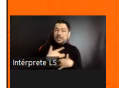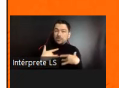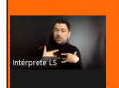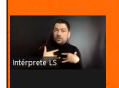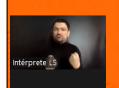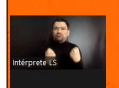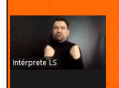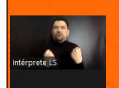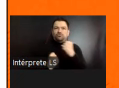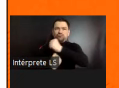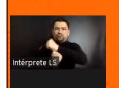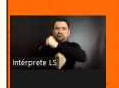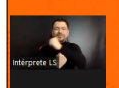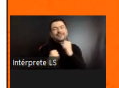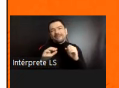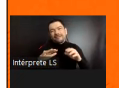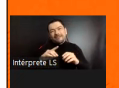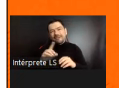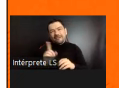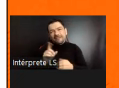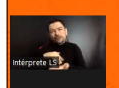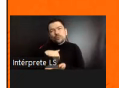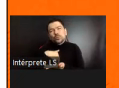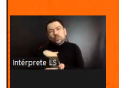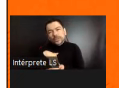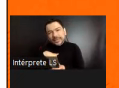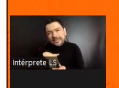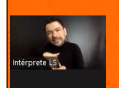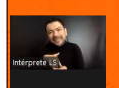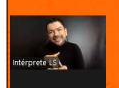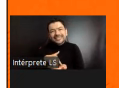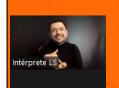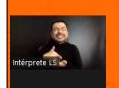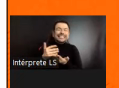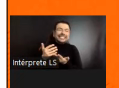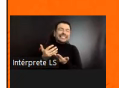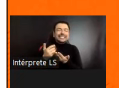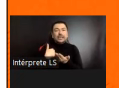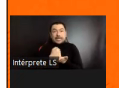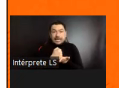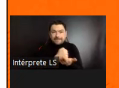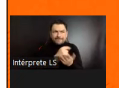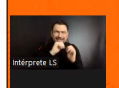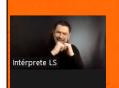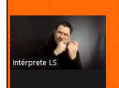esa respuesta, el enfoque es ayudarlos a crear sistemas de prevención.